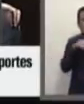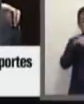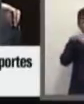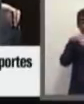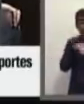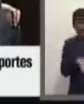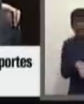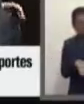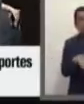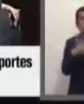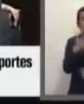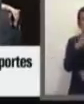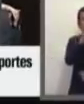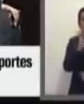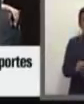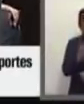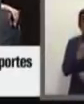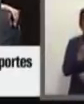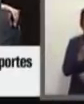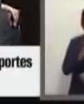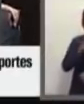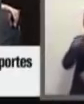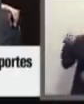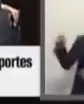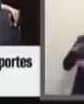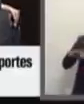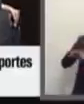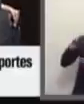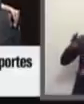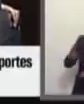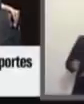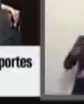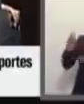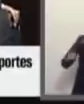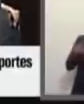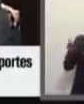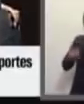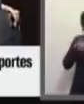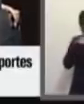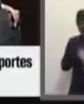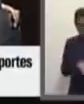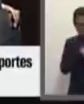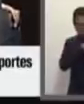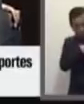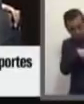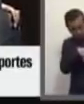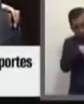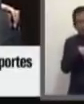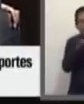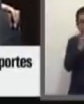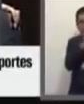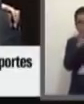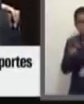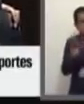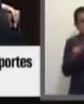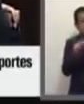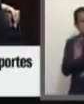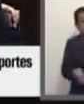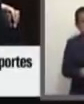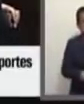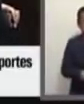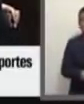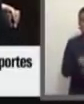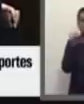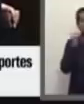no es permitida en ninguna red ferroviaria del mundo. Van a causar accidentes. Además de que